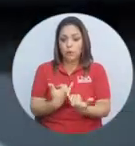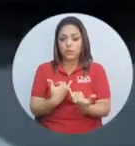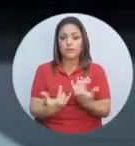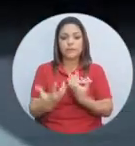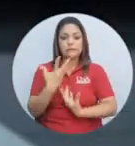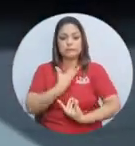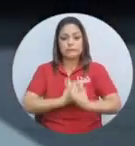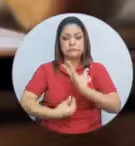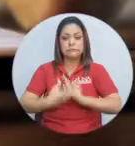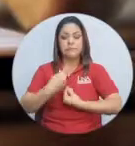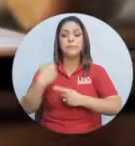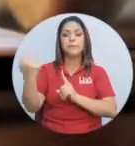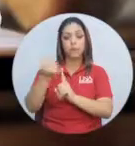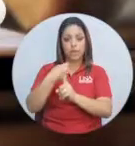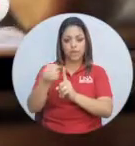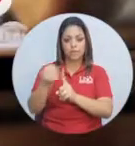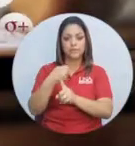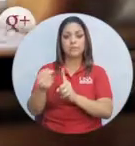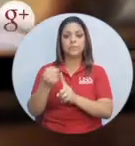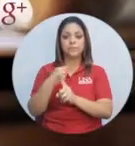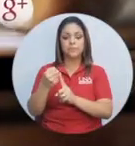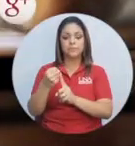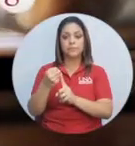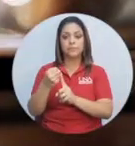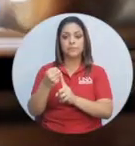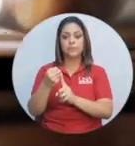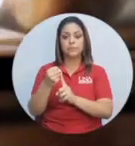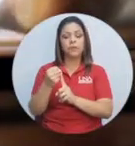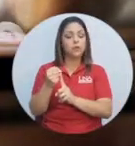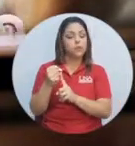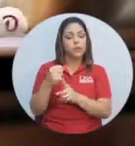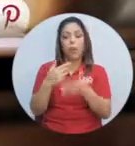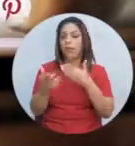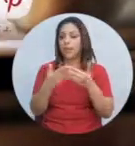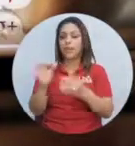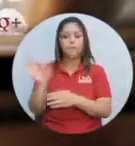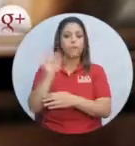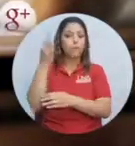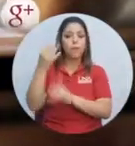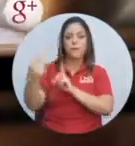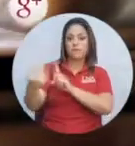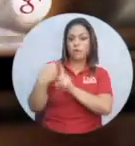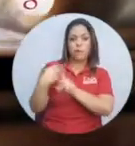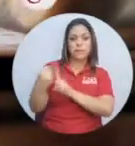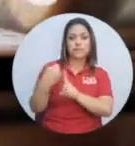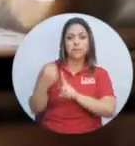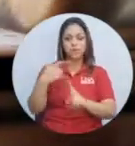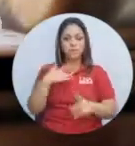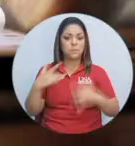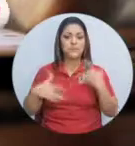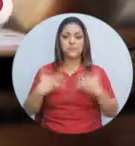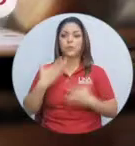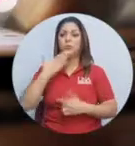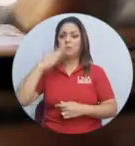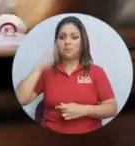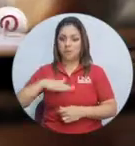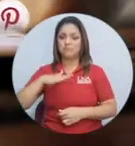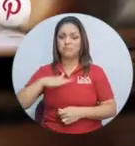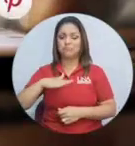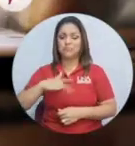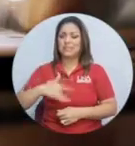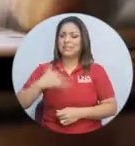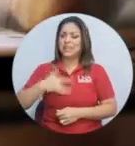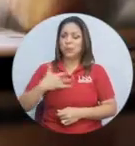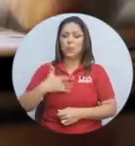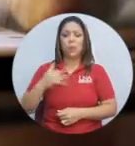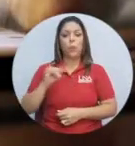estoy siendo víctima de violencia, de esta forma de violencia que está haciendo que me sienta mal, ¿verdad? Que